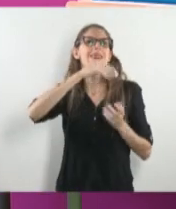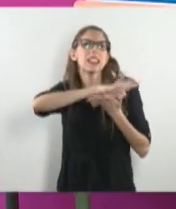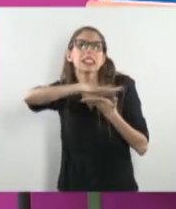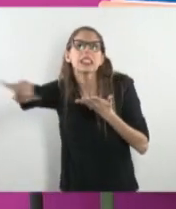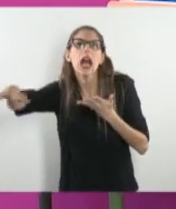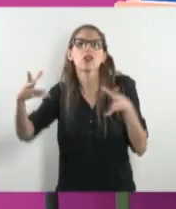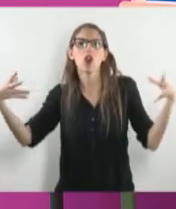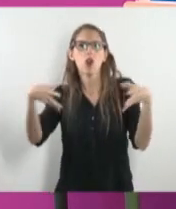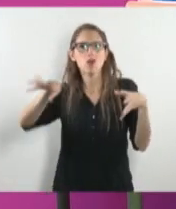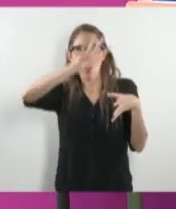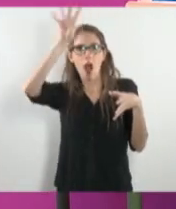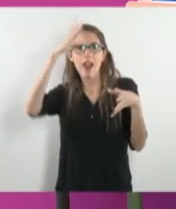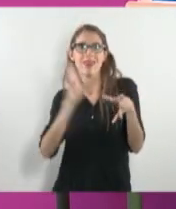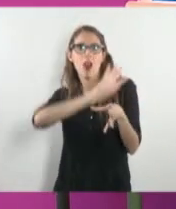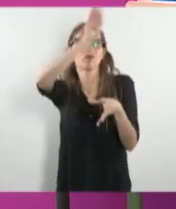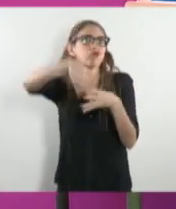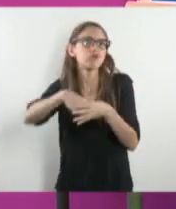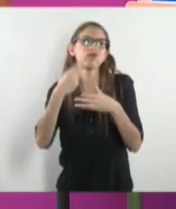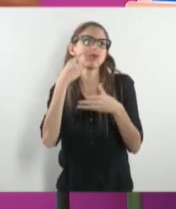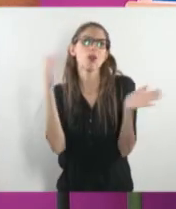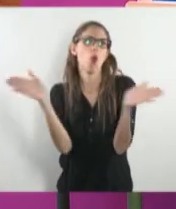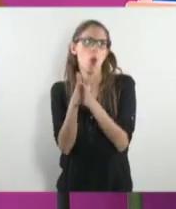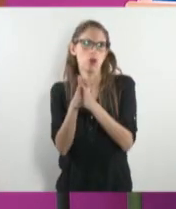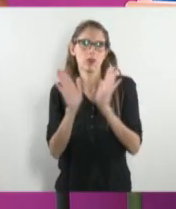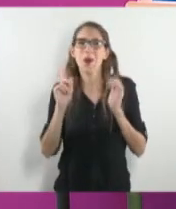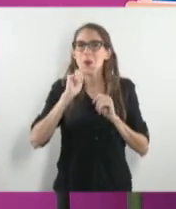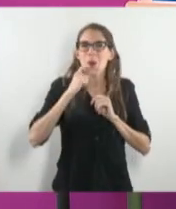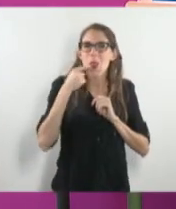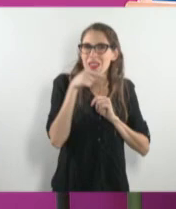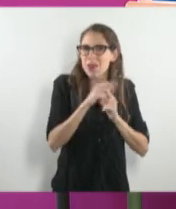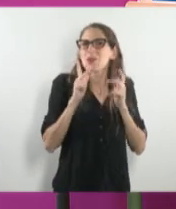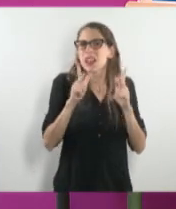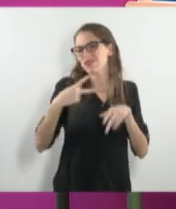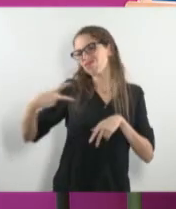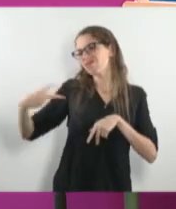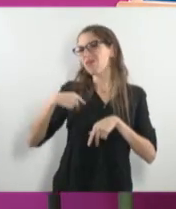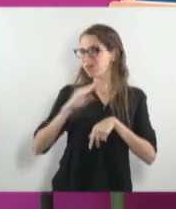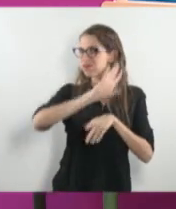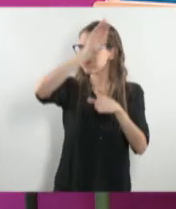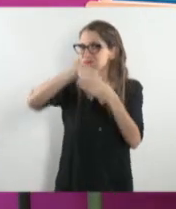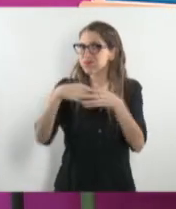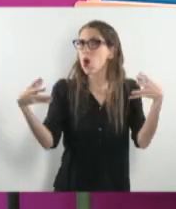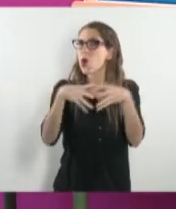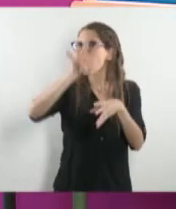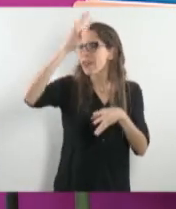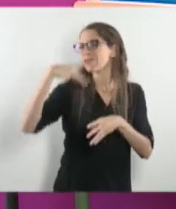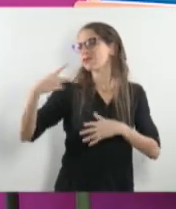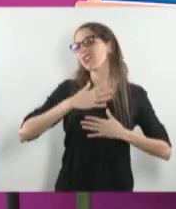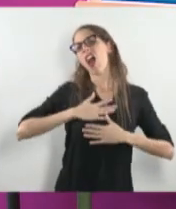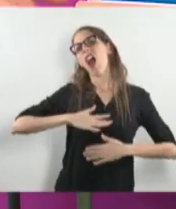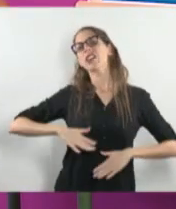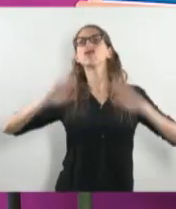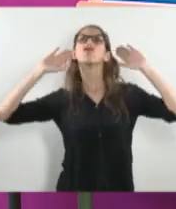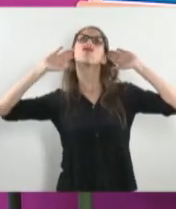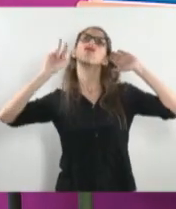Y es un final precioso porque es utópico. Dice, bueno, allá vamos a estar panza arriba, mirando el cielo.